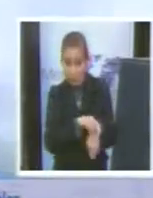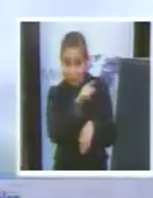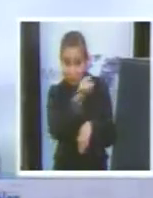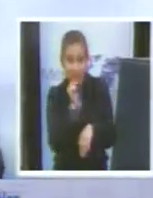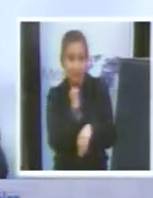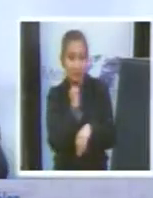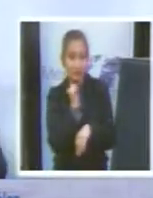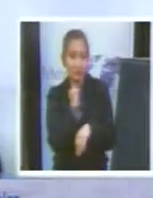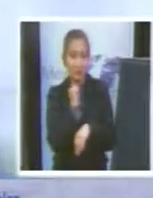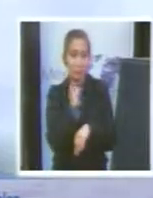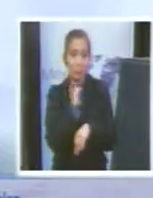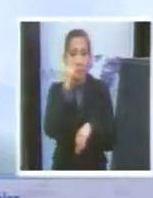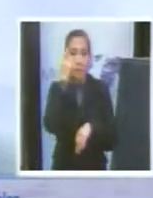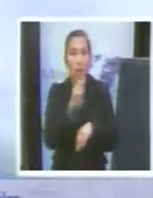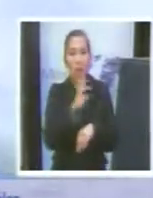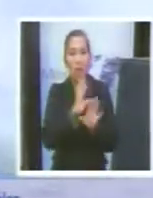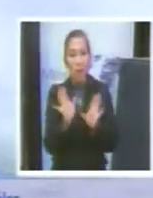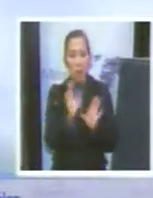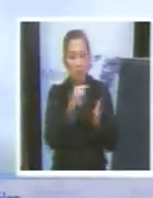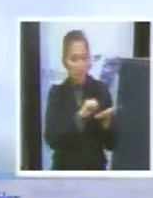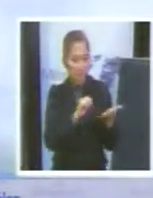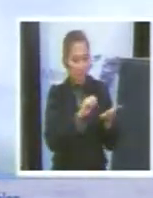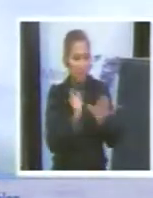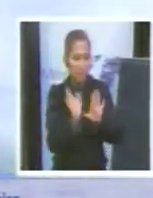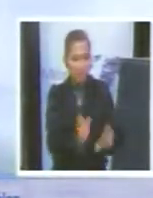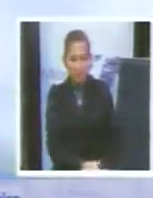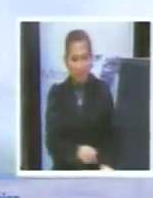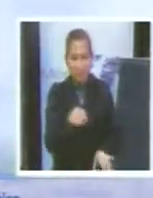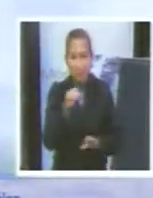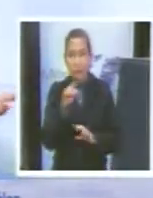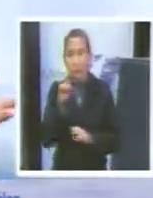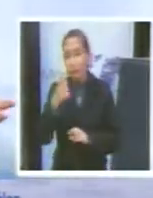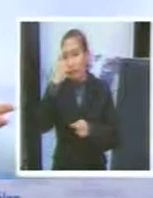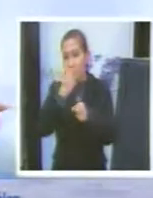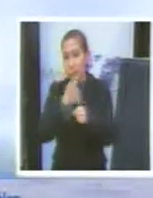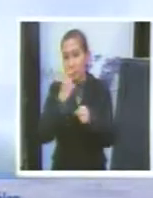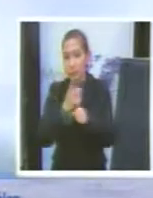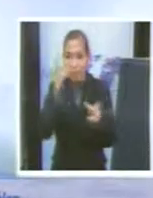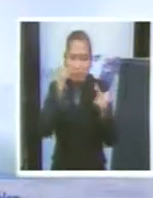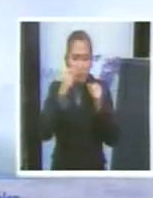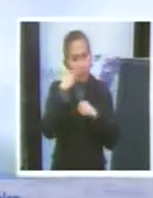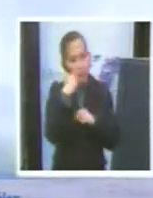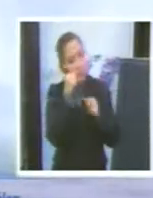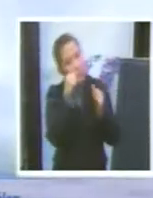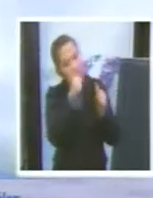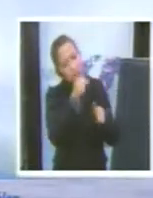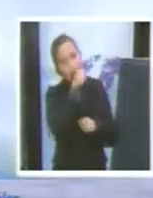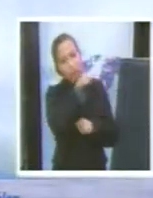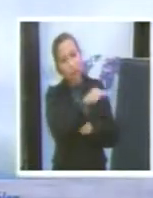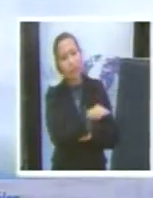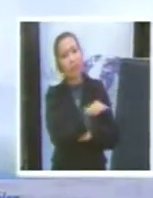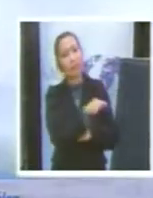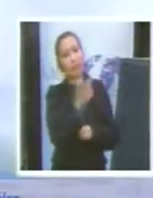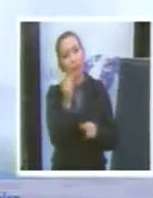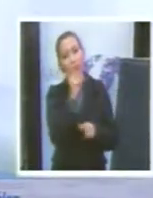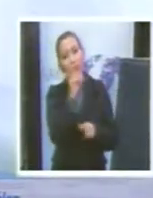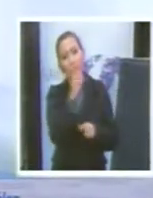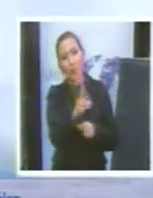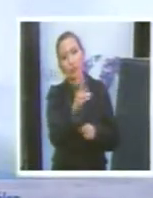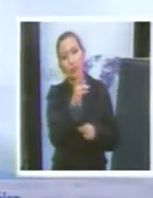senador, de poder salirme del script, es que primero al escuchar la intervención del